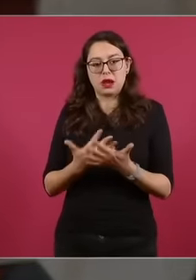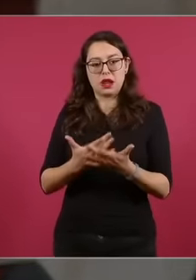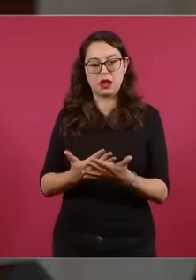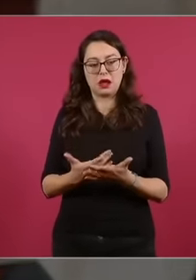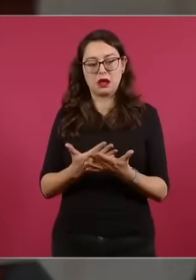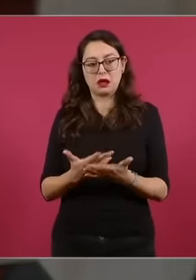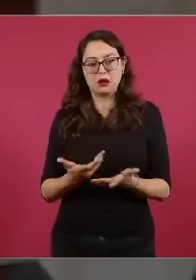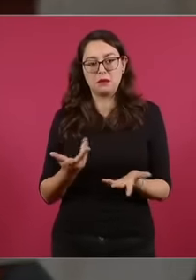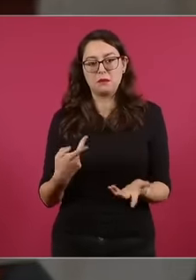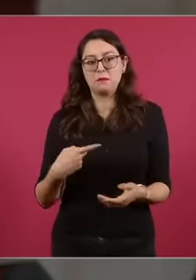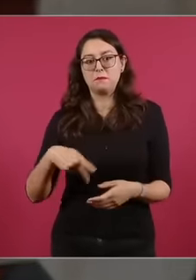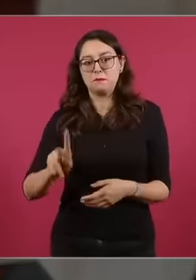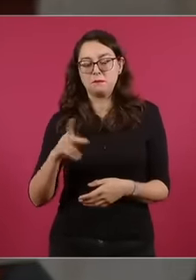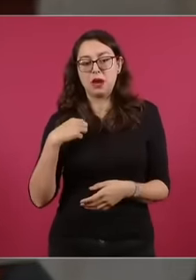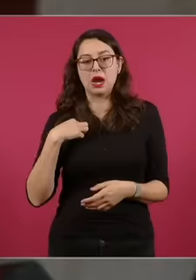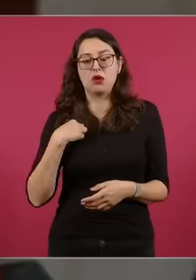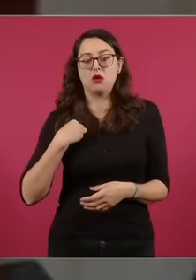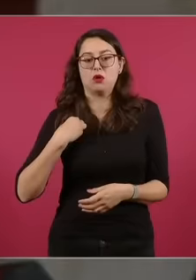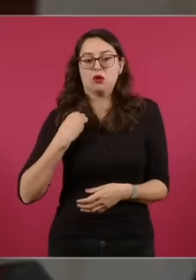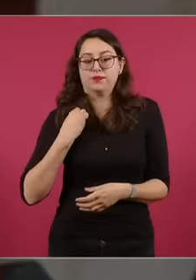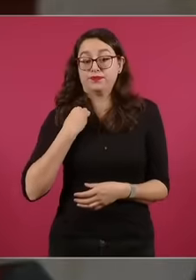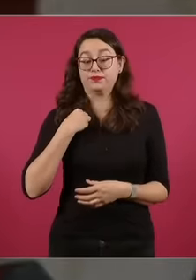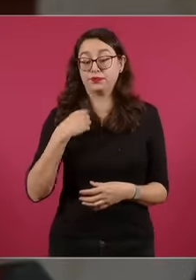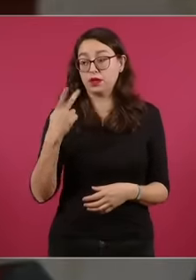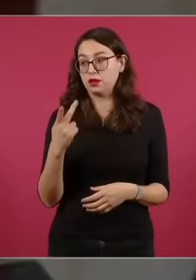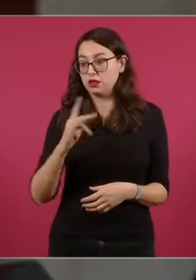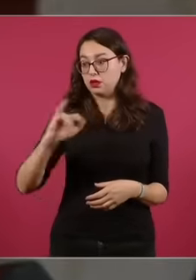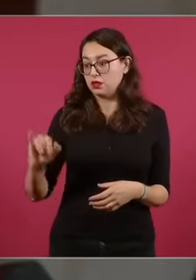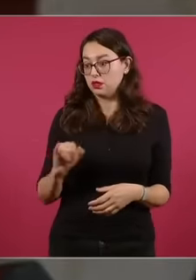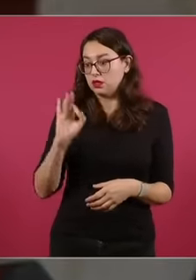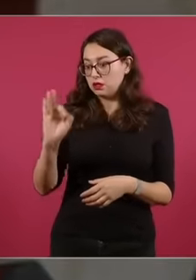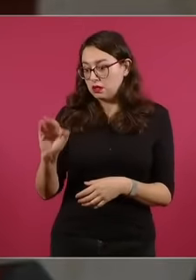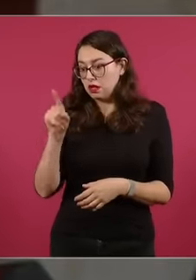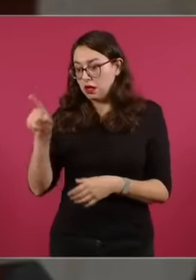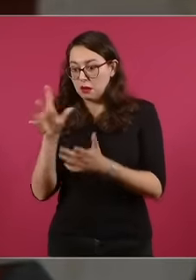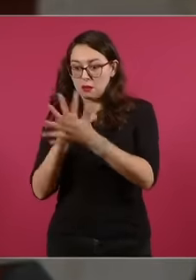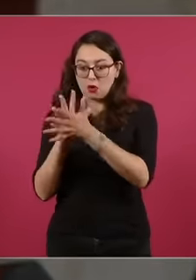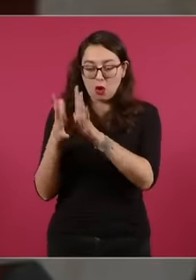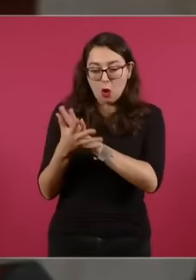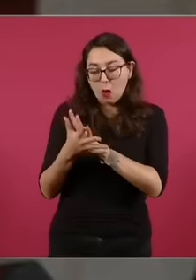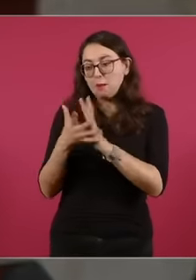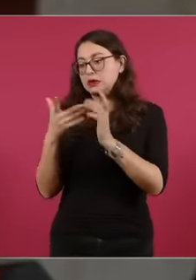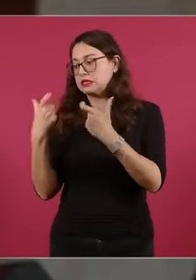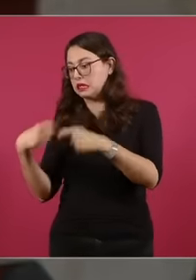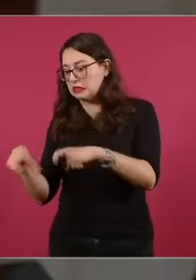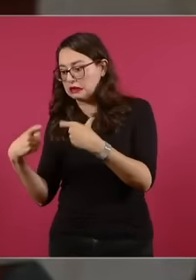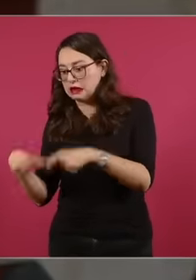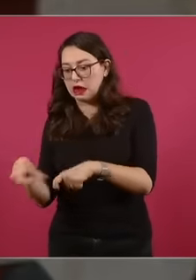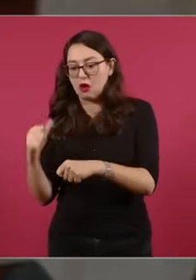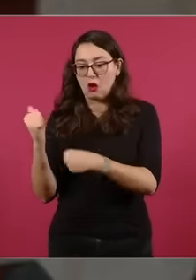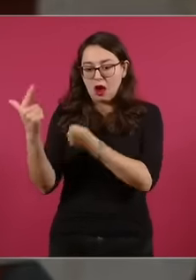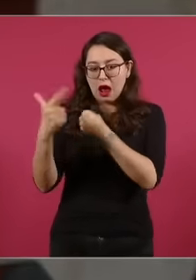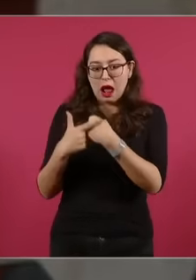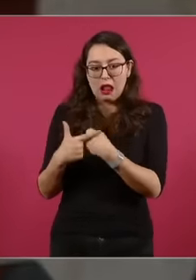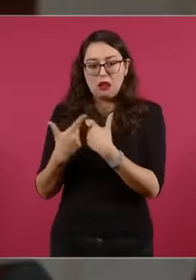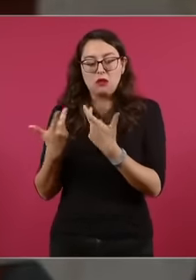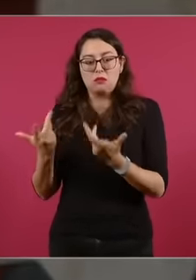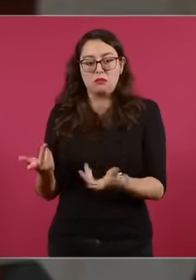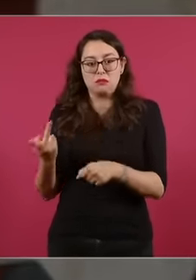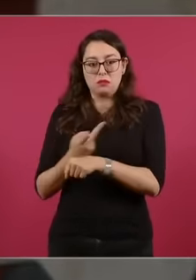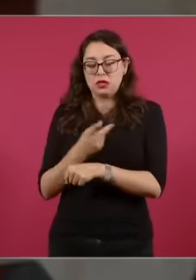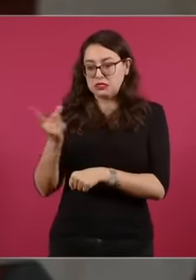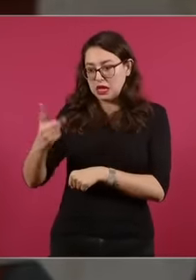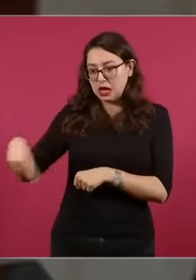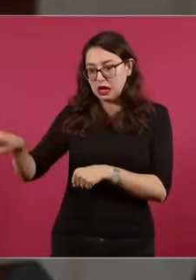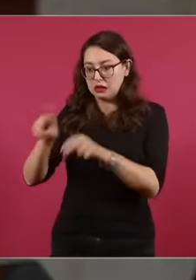si la como hemos visto que el Poder Judicial se amaña con el poder o con los que tienen recursos, y si estos